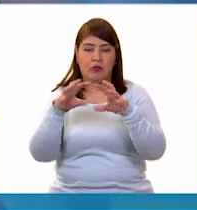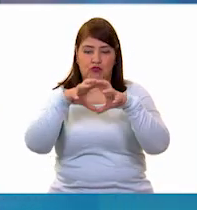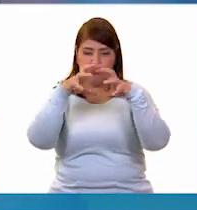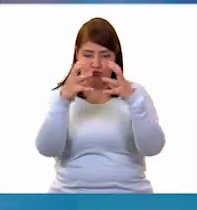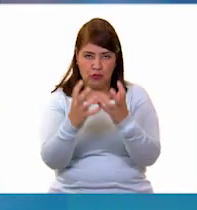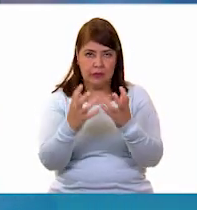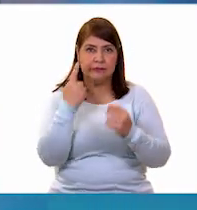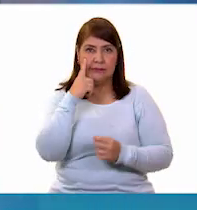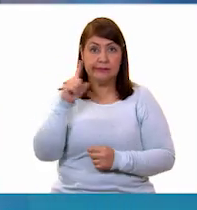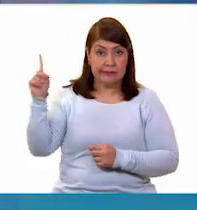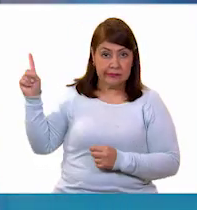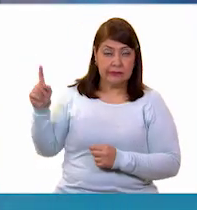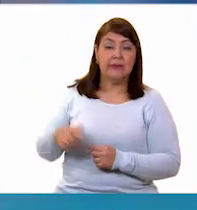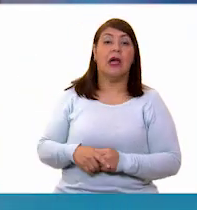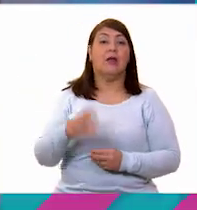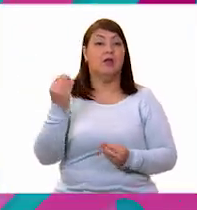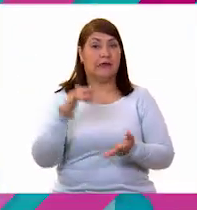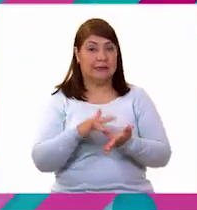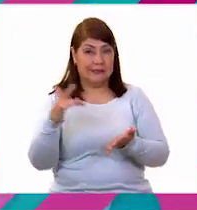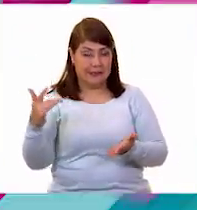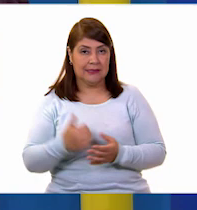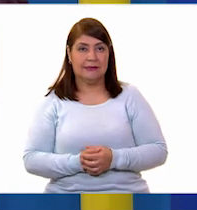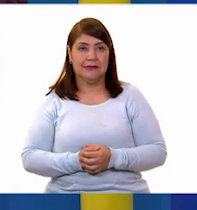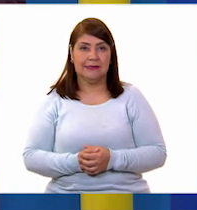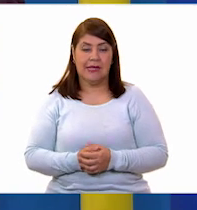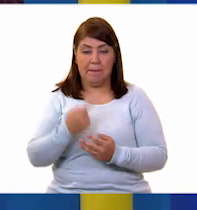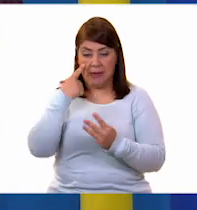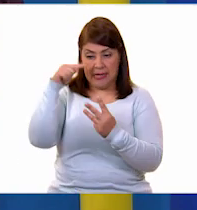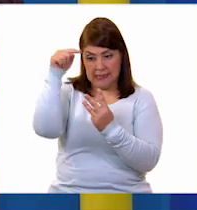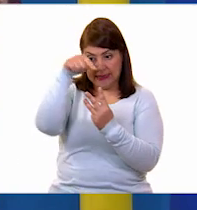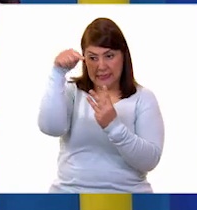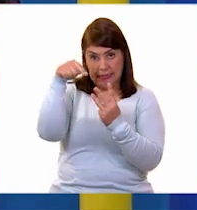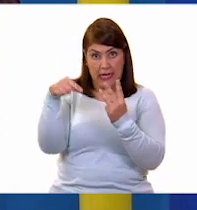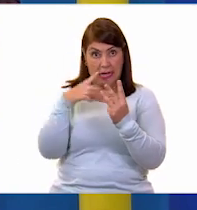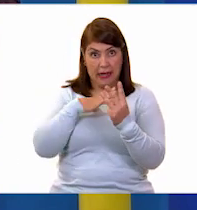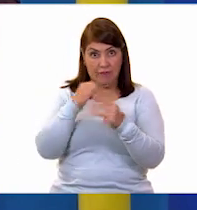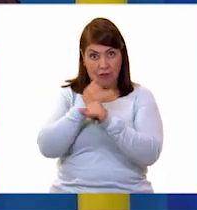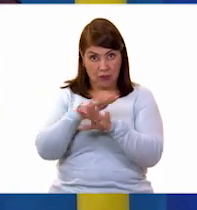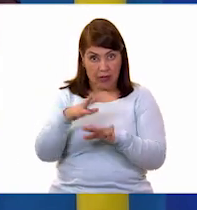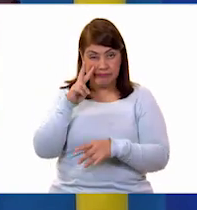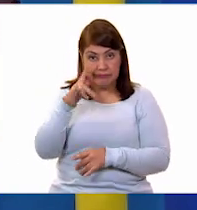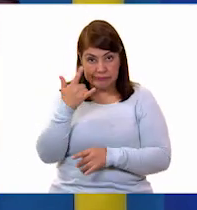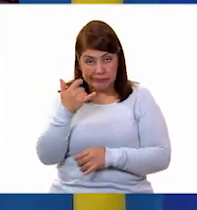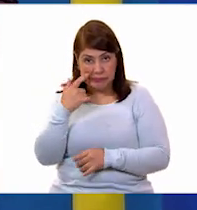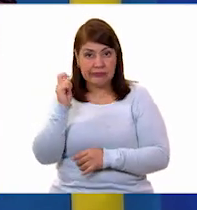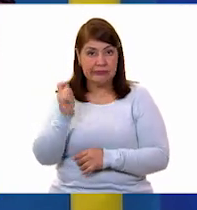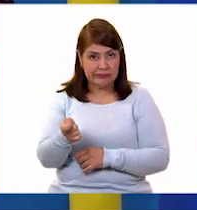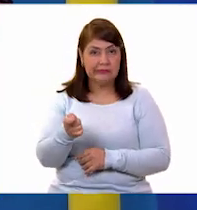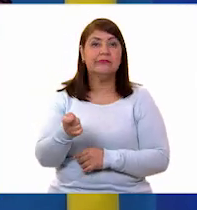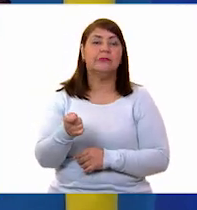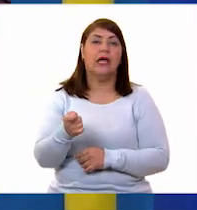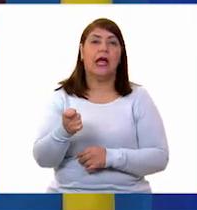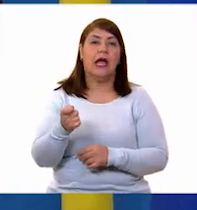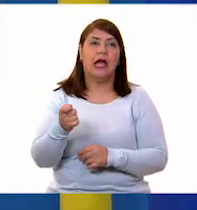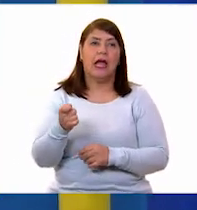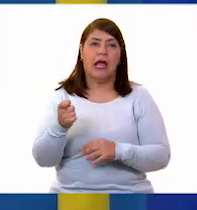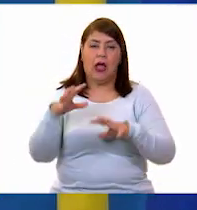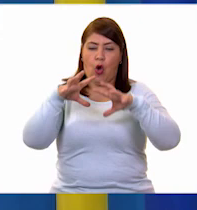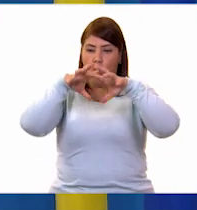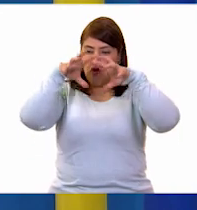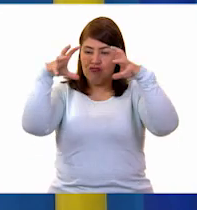diámetro. Muchas gracias, María. Con base en esta información, ¿el globo sería el